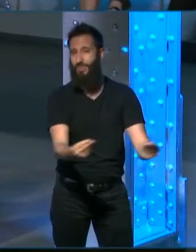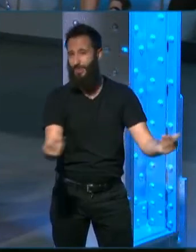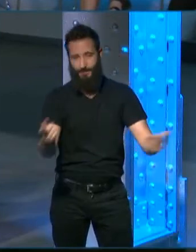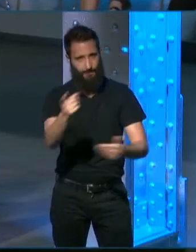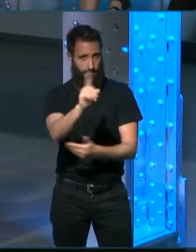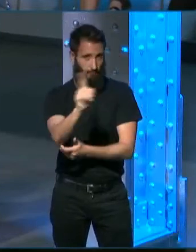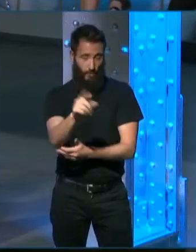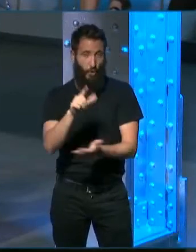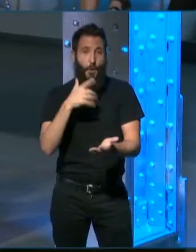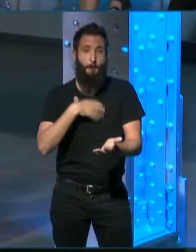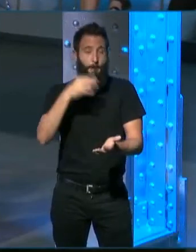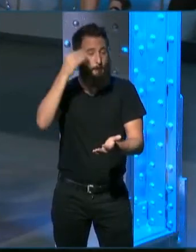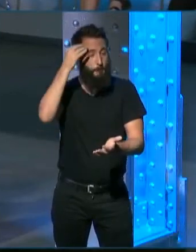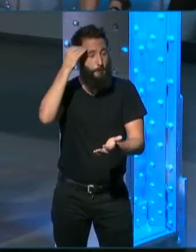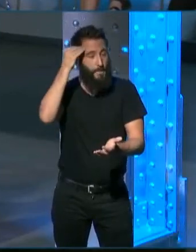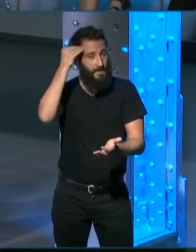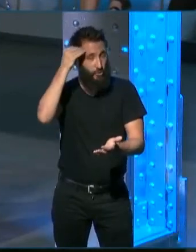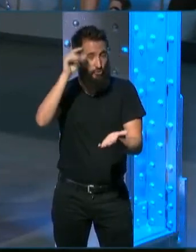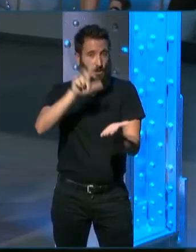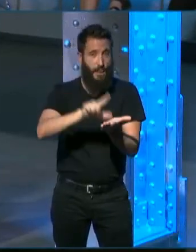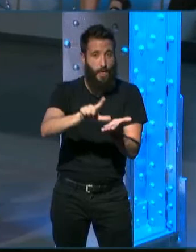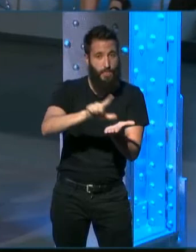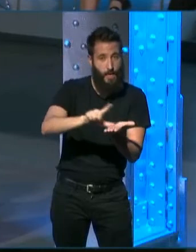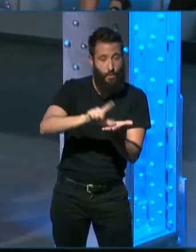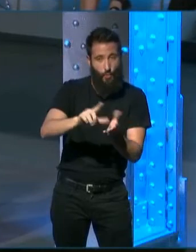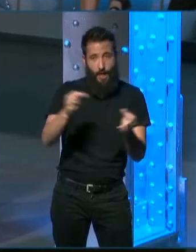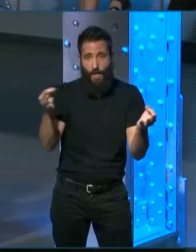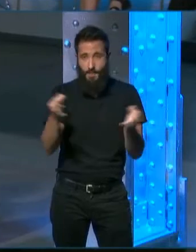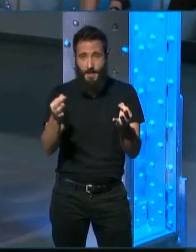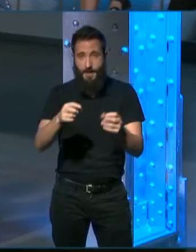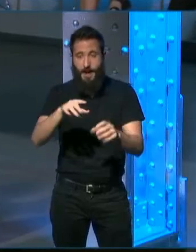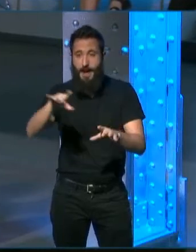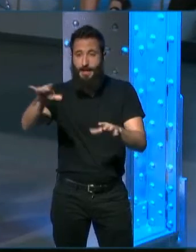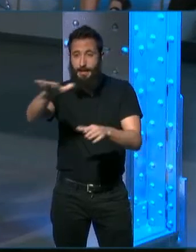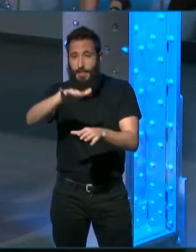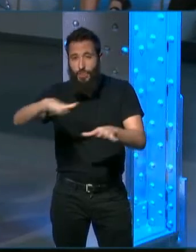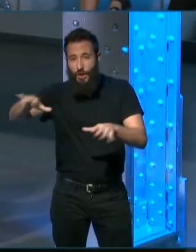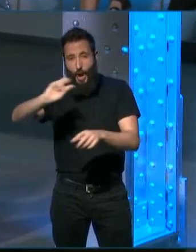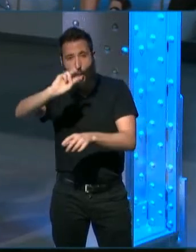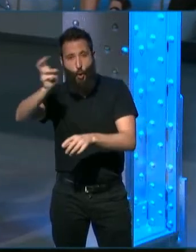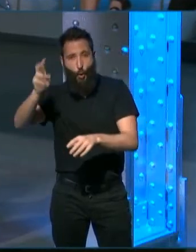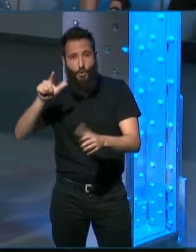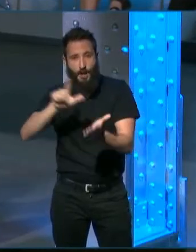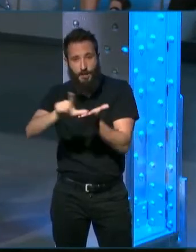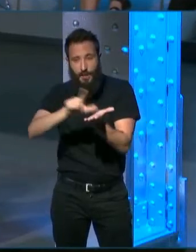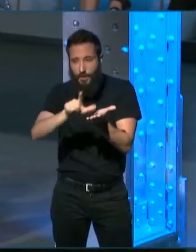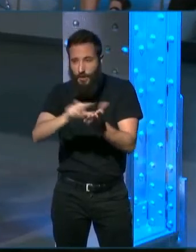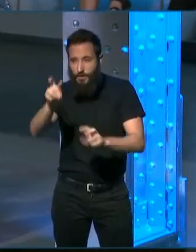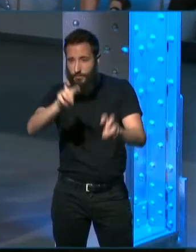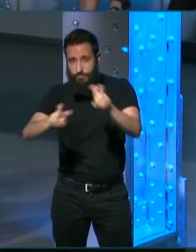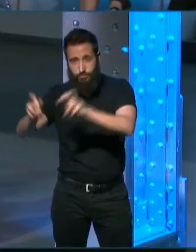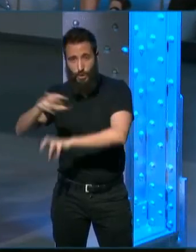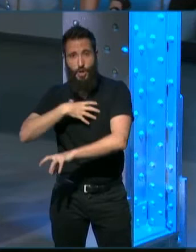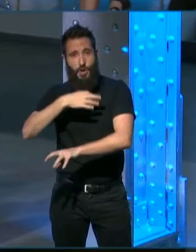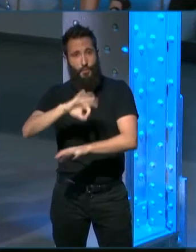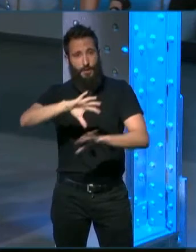que la literatura tendrá que indagar otros territorios y la literatura probablemente